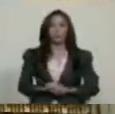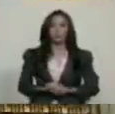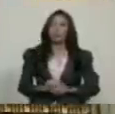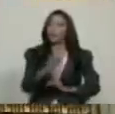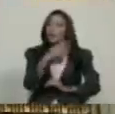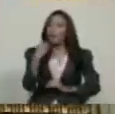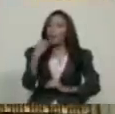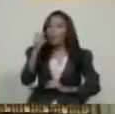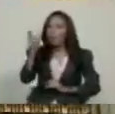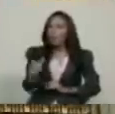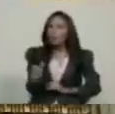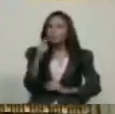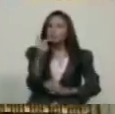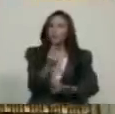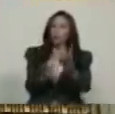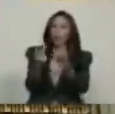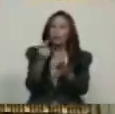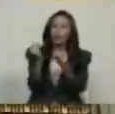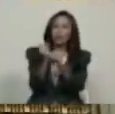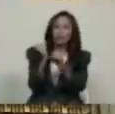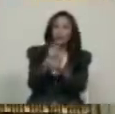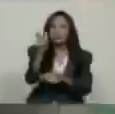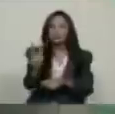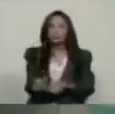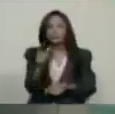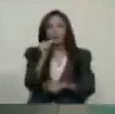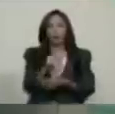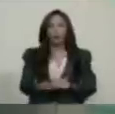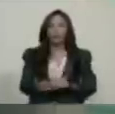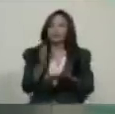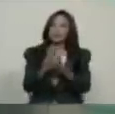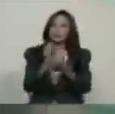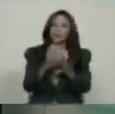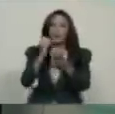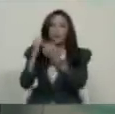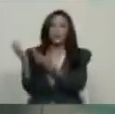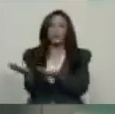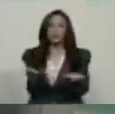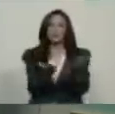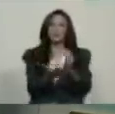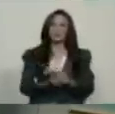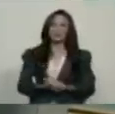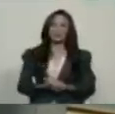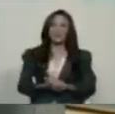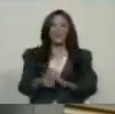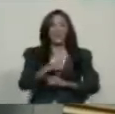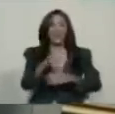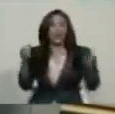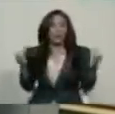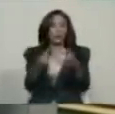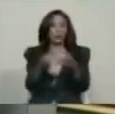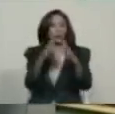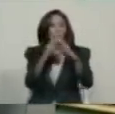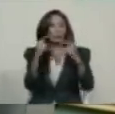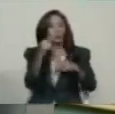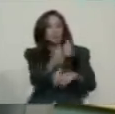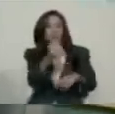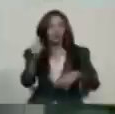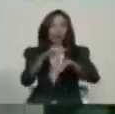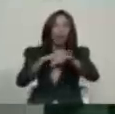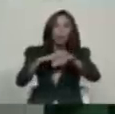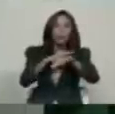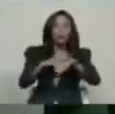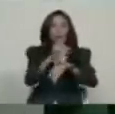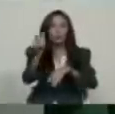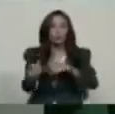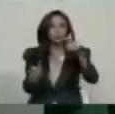economista venezolano, Calixto Ortega. Siempre bienvenido, autoridades, ministros, ministras,